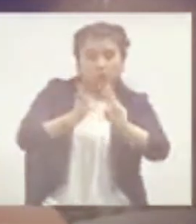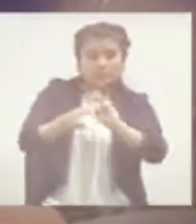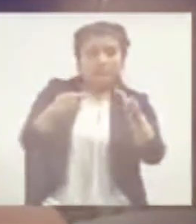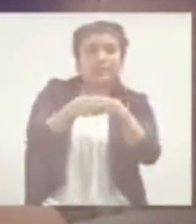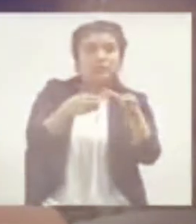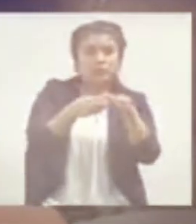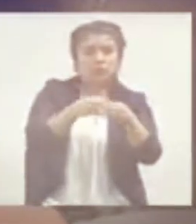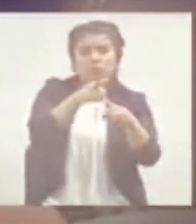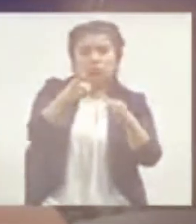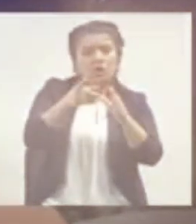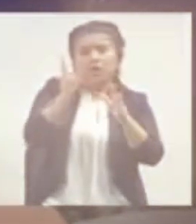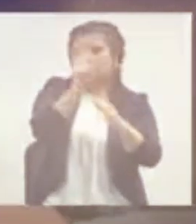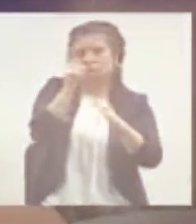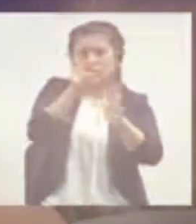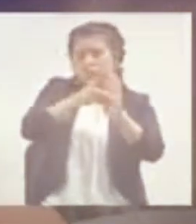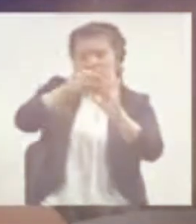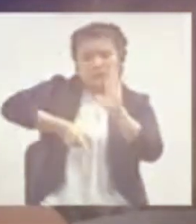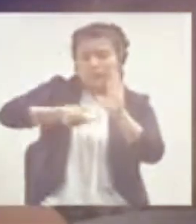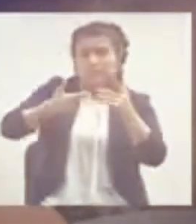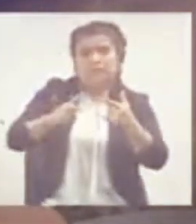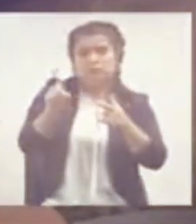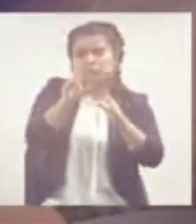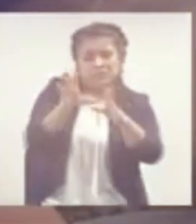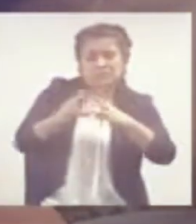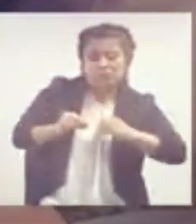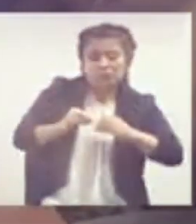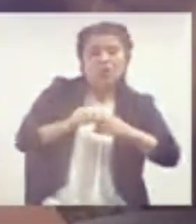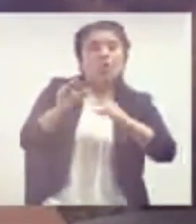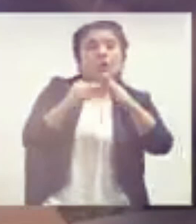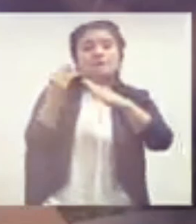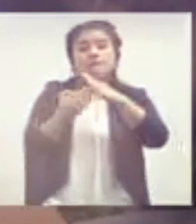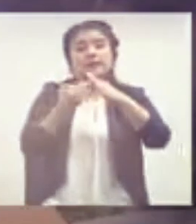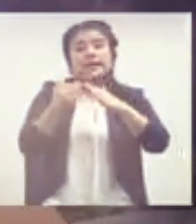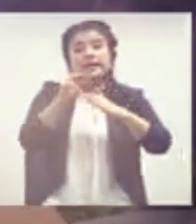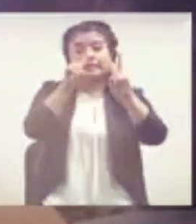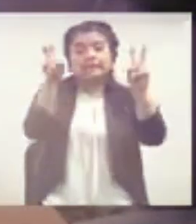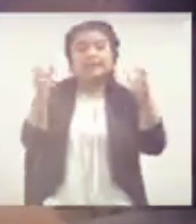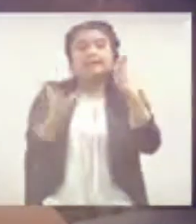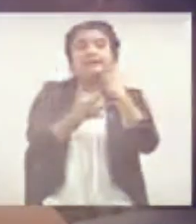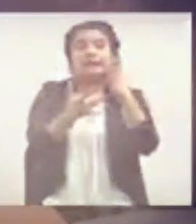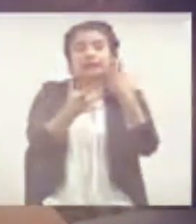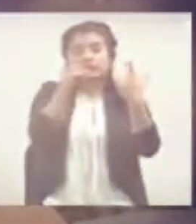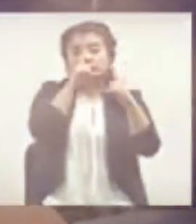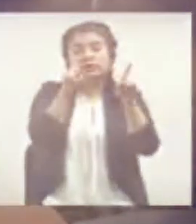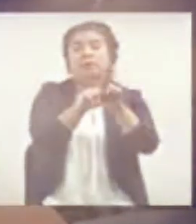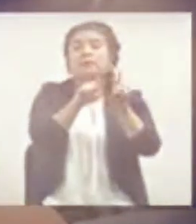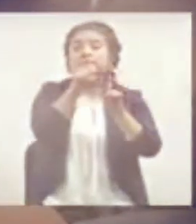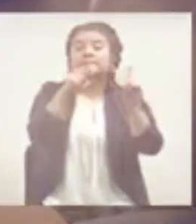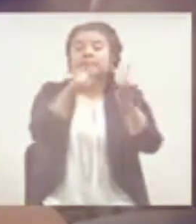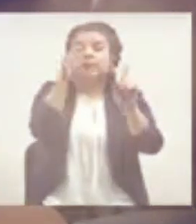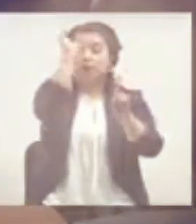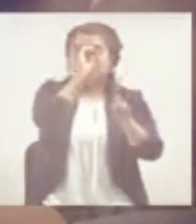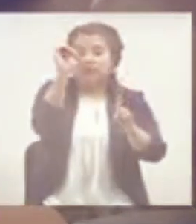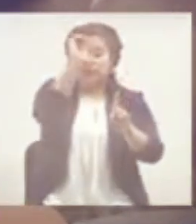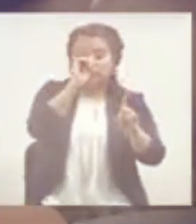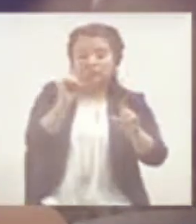dictamen desfavorable a la iniciativa en base a los aspectos técnicos considerados y también a la opinión recibida